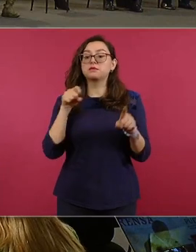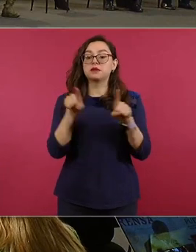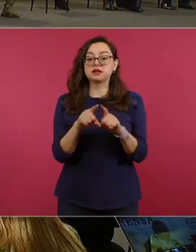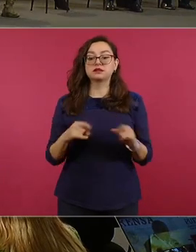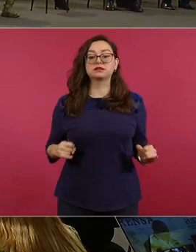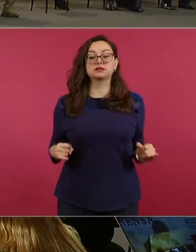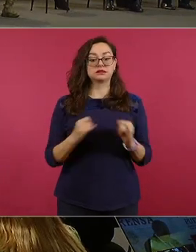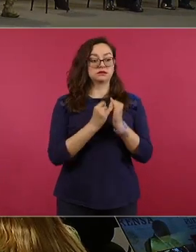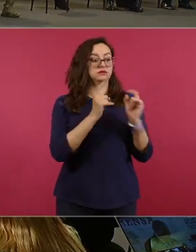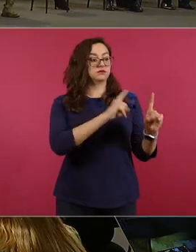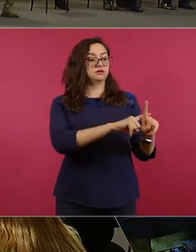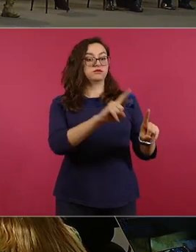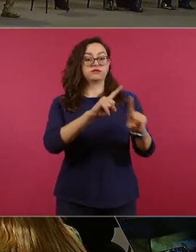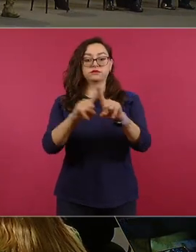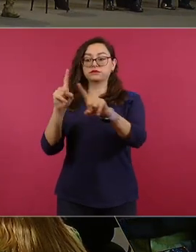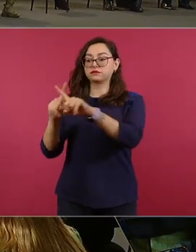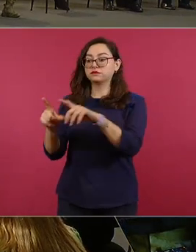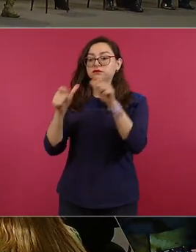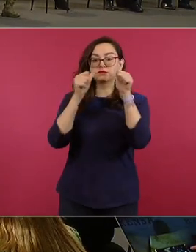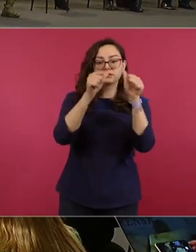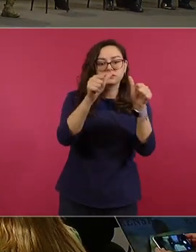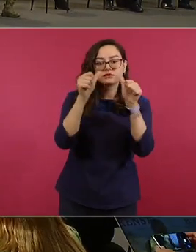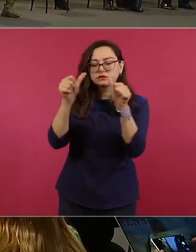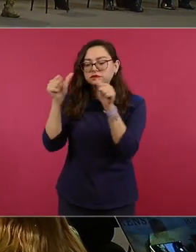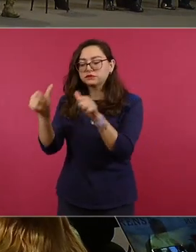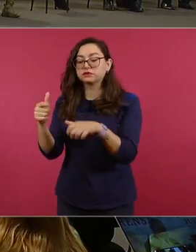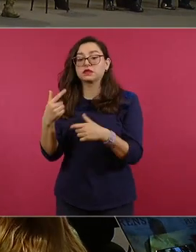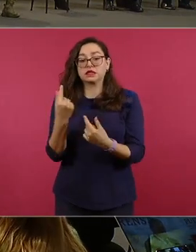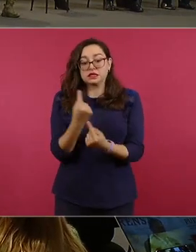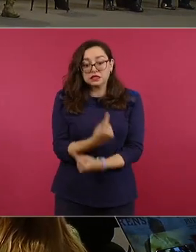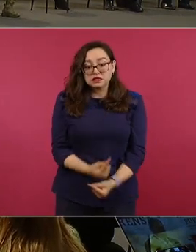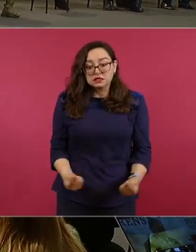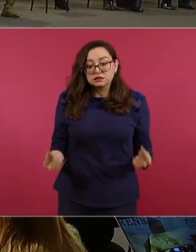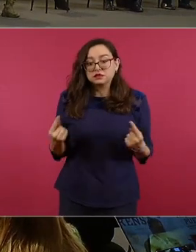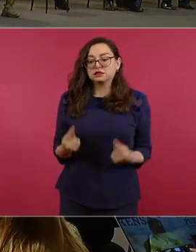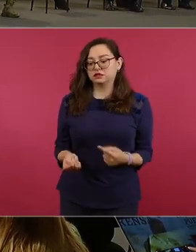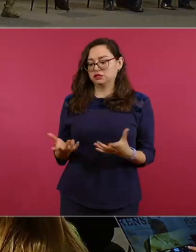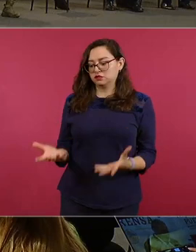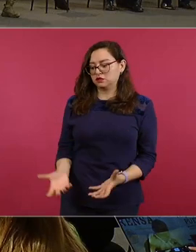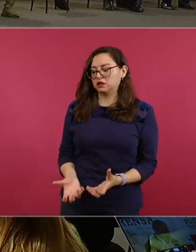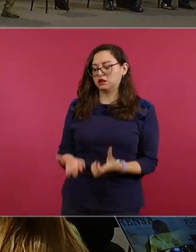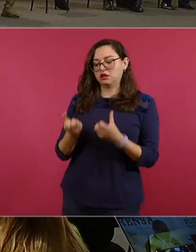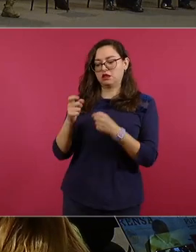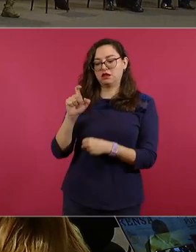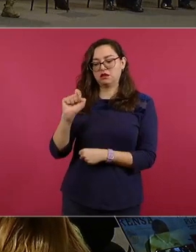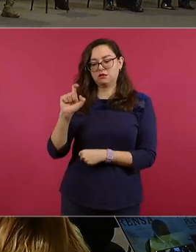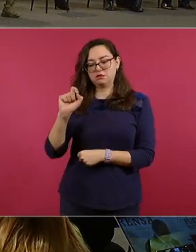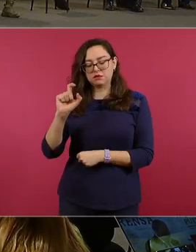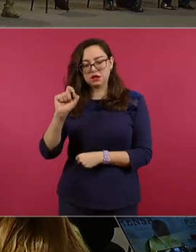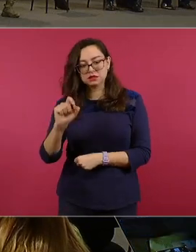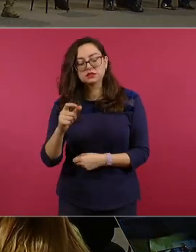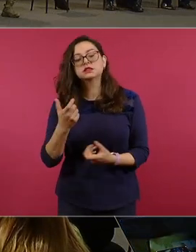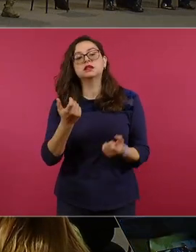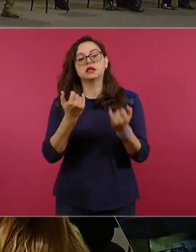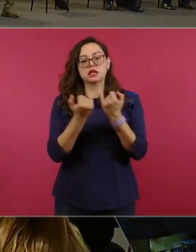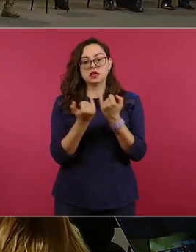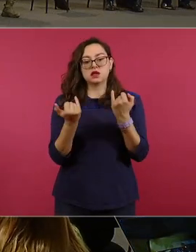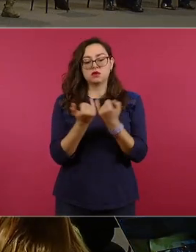se recuperaron a 20 menores de edad. Además, se retuvieron a 67 armas y